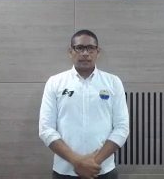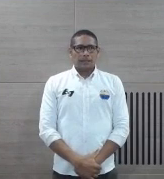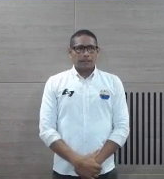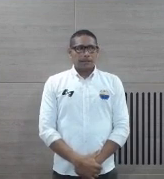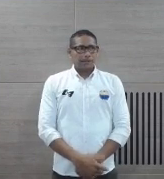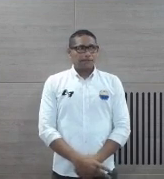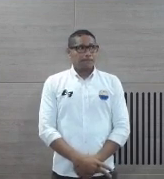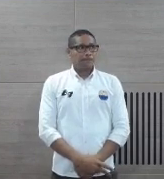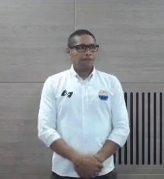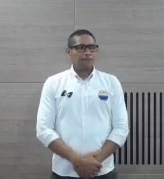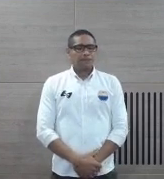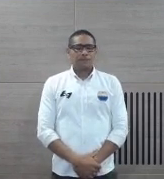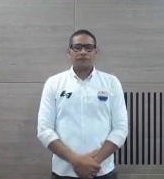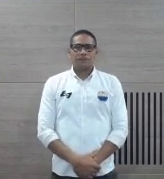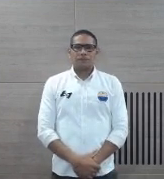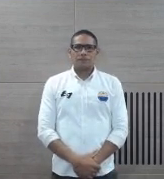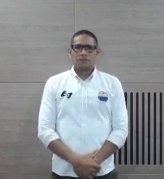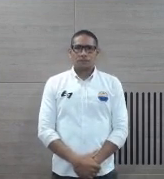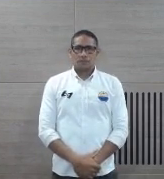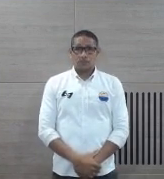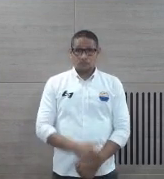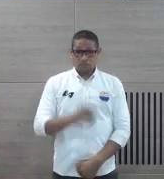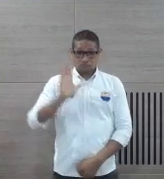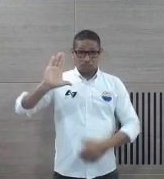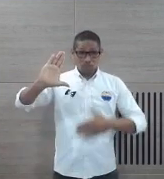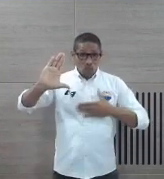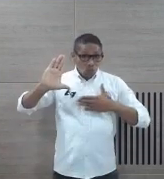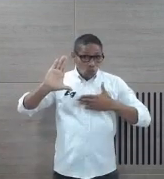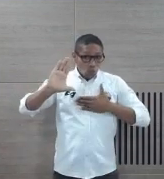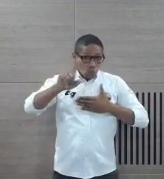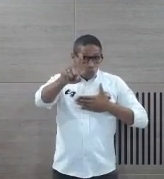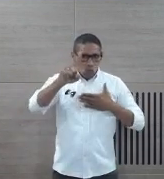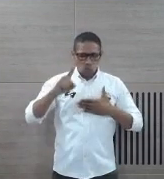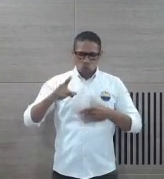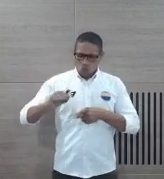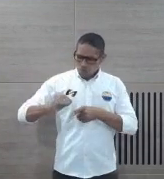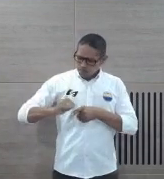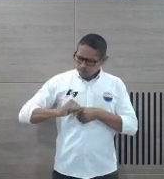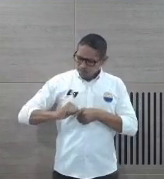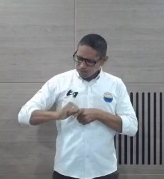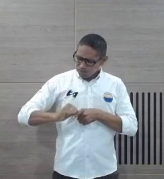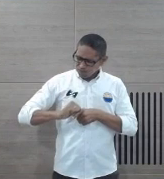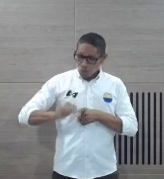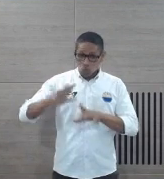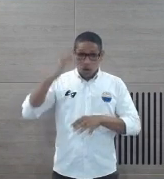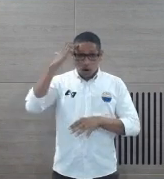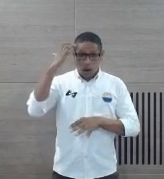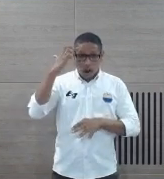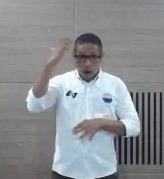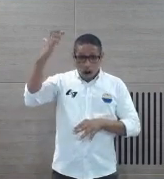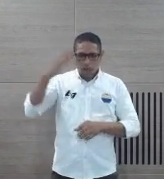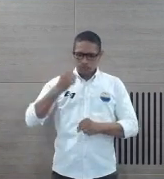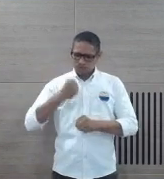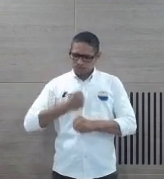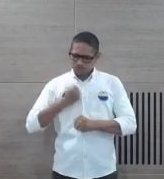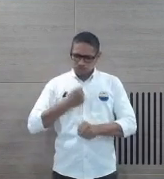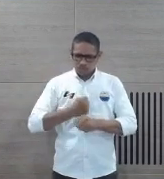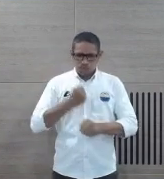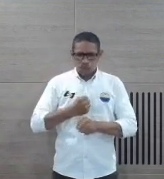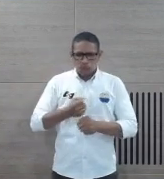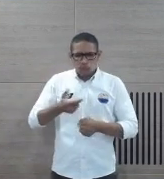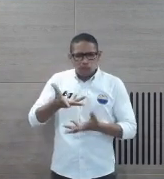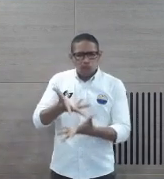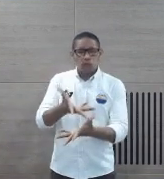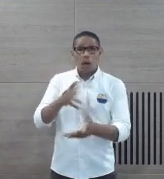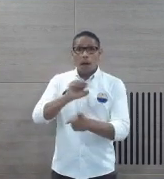¿Jura usted solemnemente practicar su profesión con honradez, trabajar para generar valor social en la región y el país y dejar siempre en lo más